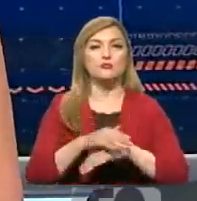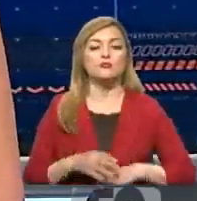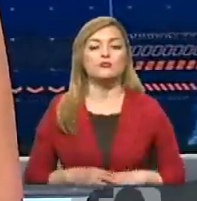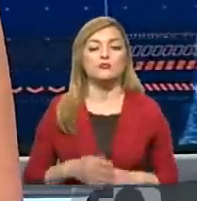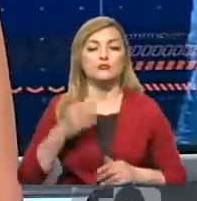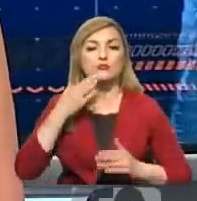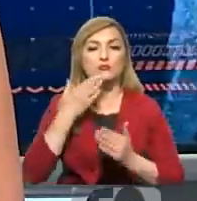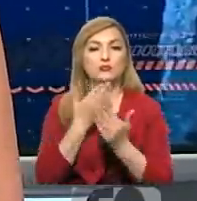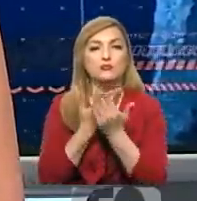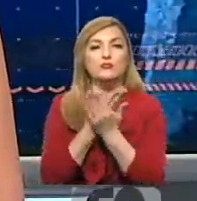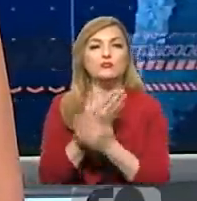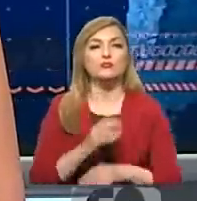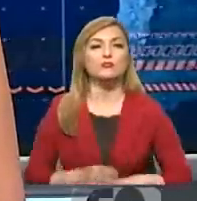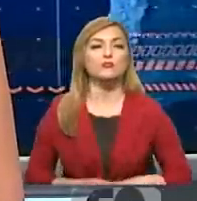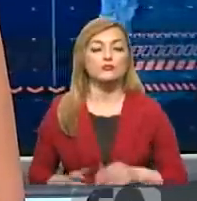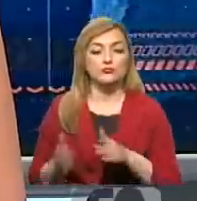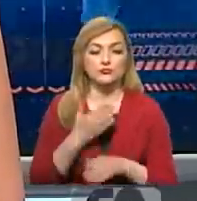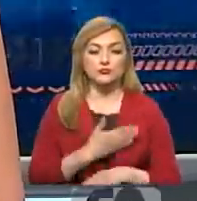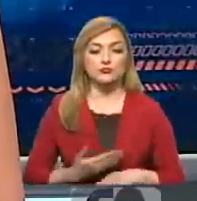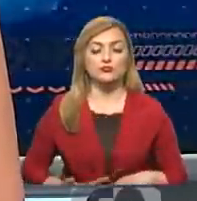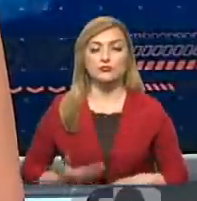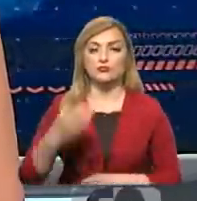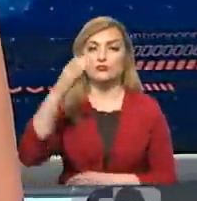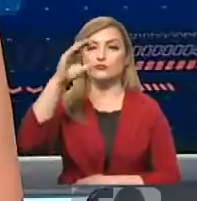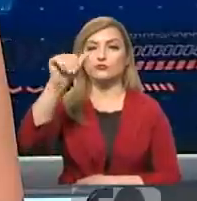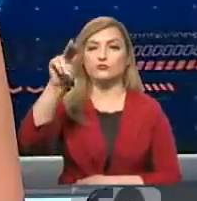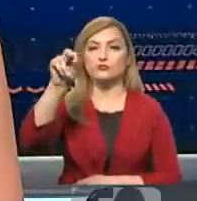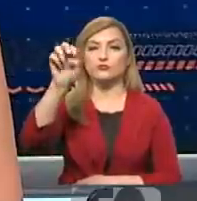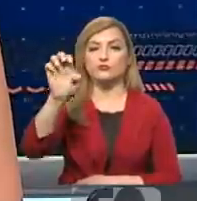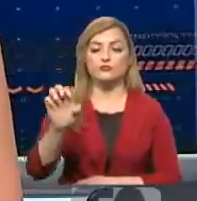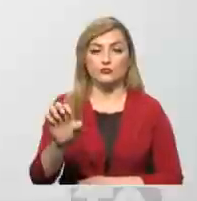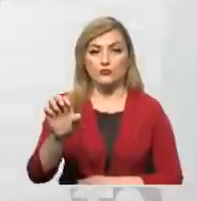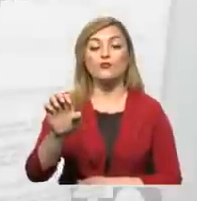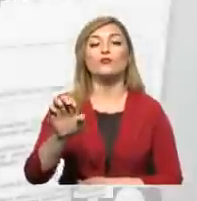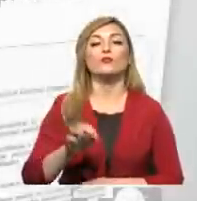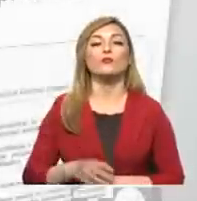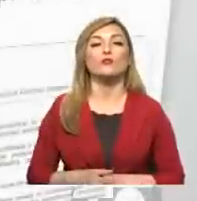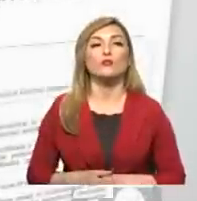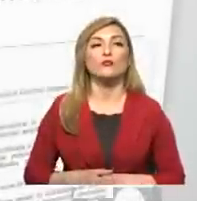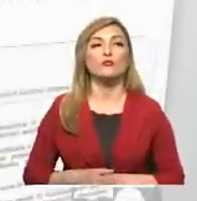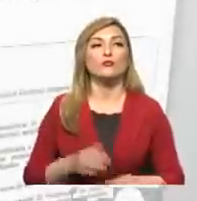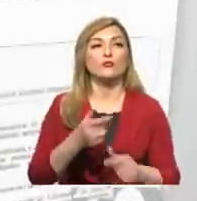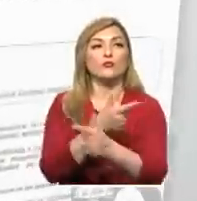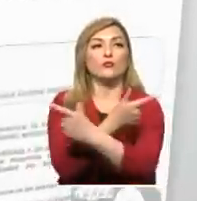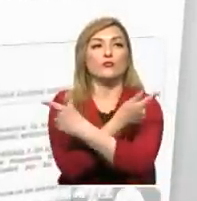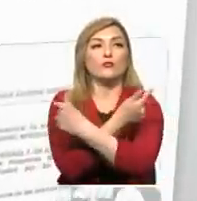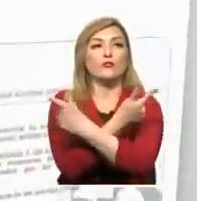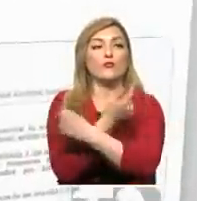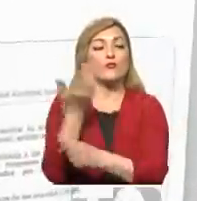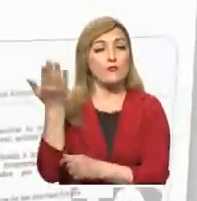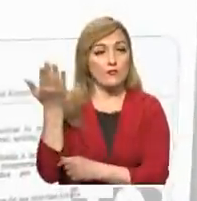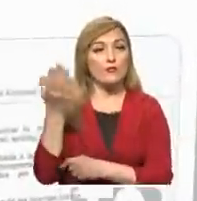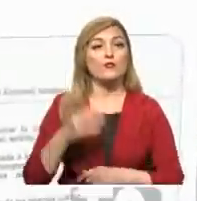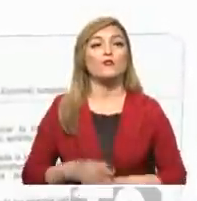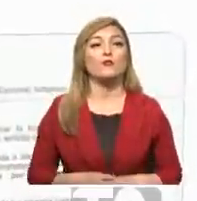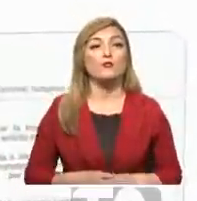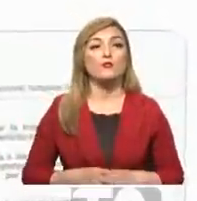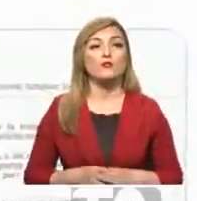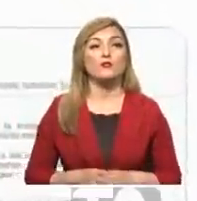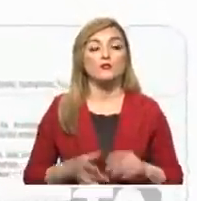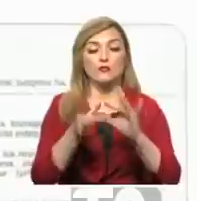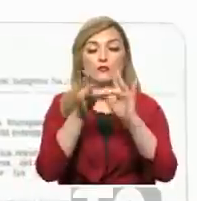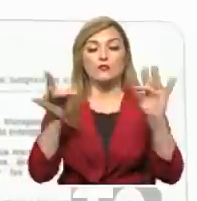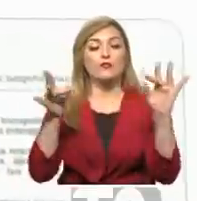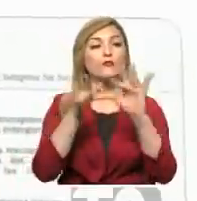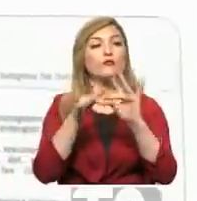y muchísimas gracias. La presidenta del Consejo Nacional Electoral, Diana Atamaint, en su cuenta de Twitter se pronunció hace momentos.